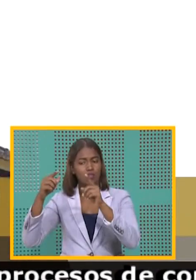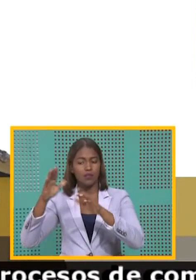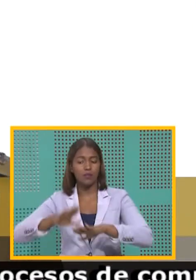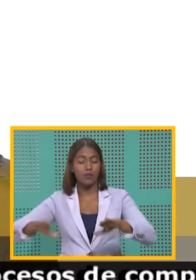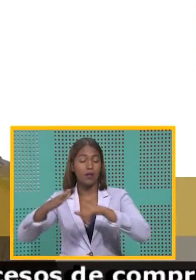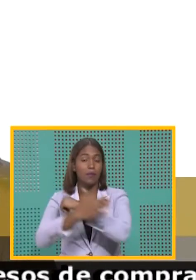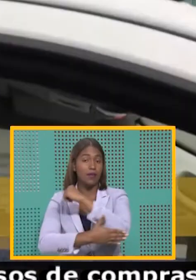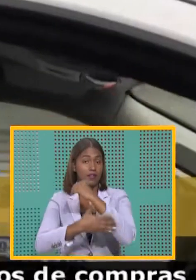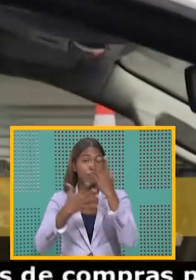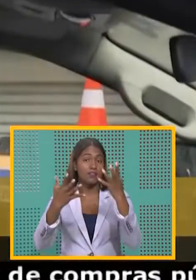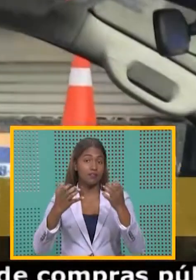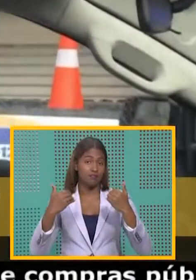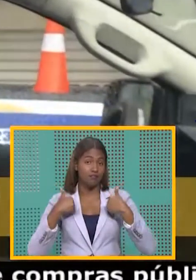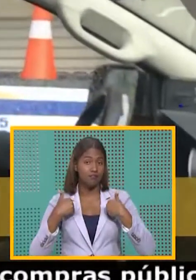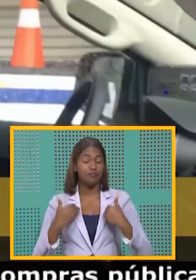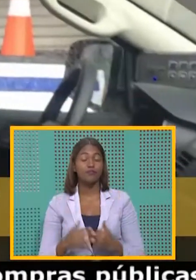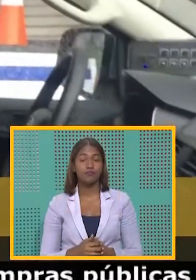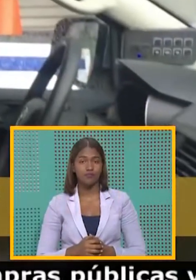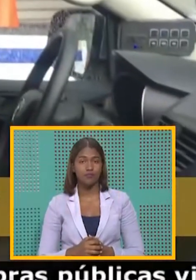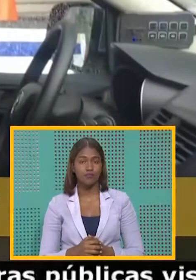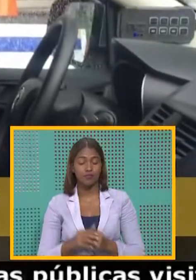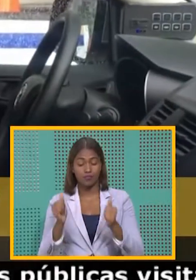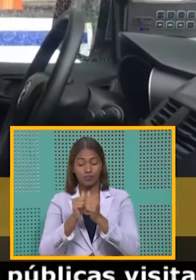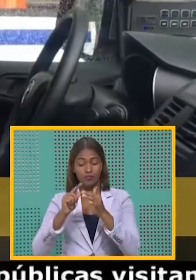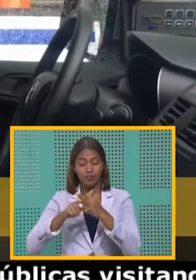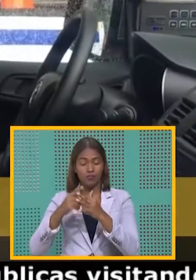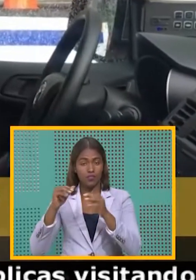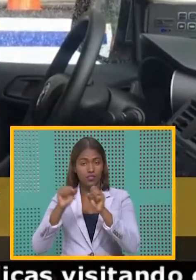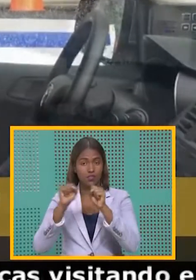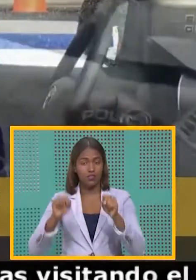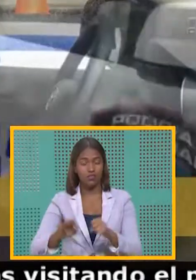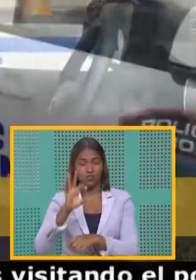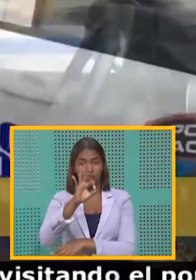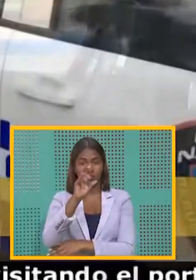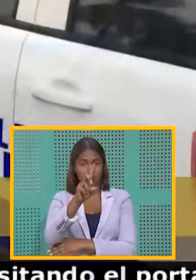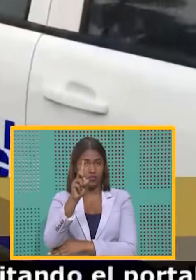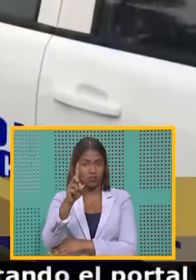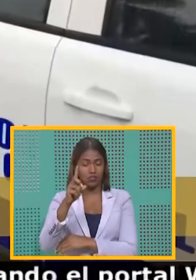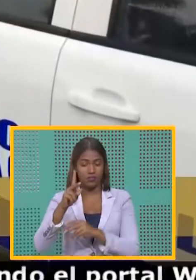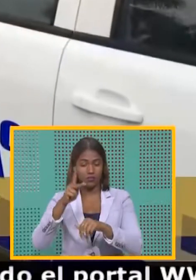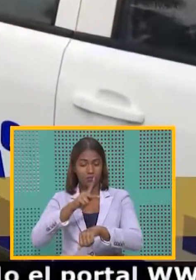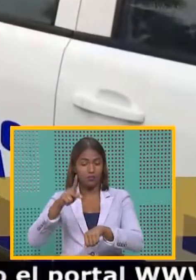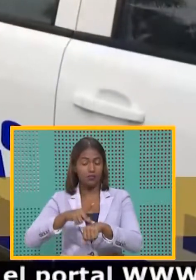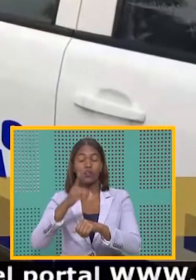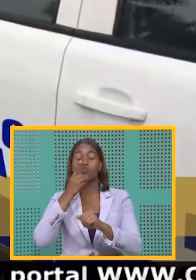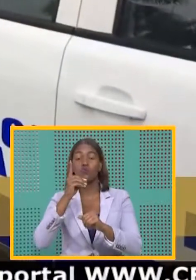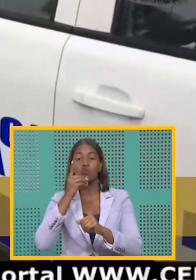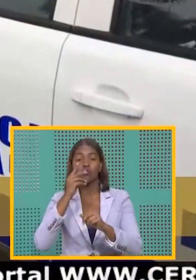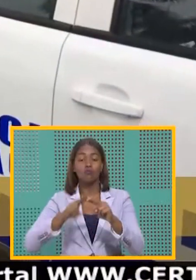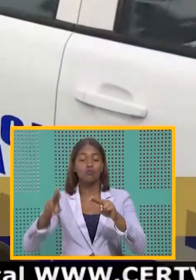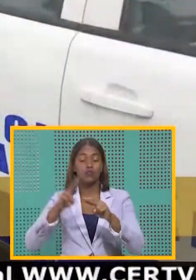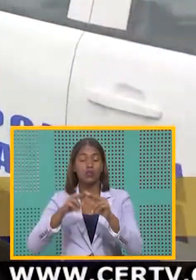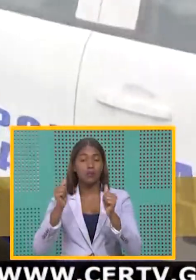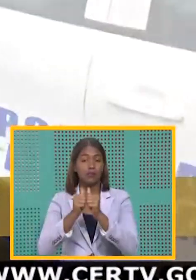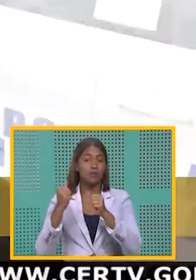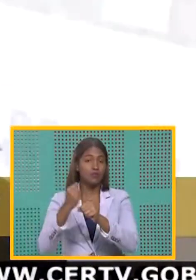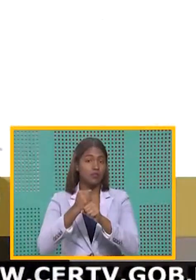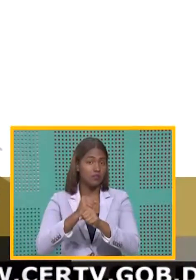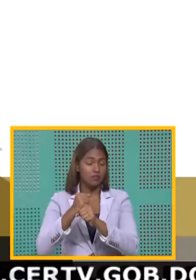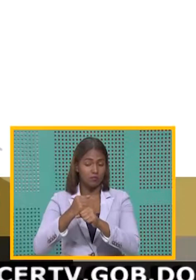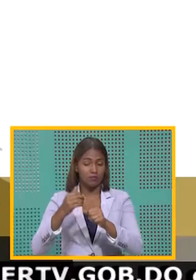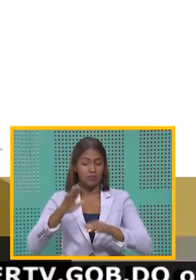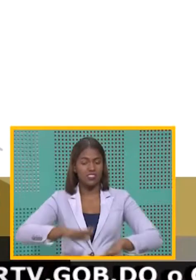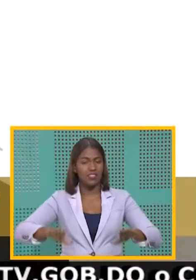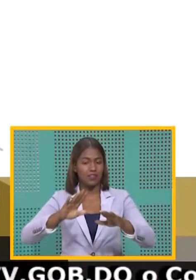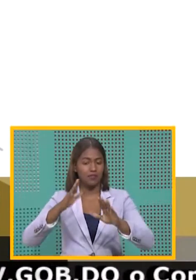quisieran tener. Con la puesta en marcha del sistema 911 en la provincia de Duarte, se incrementa la seguridad y la protección